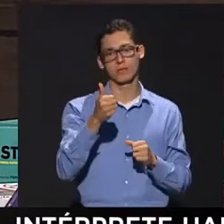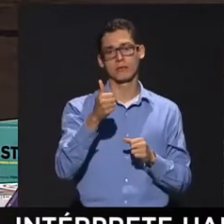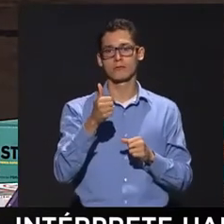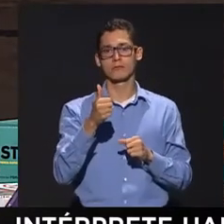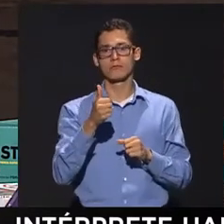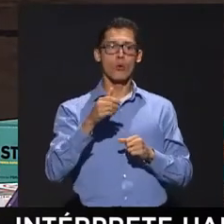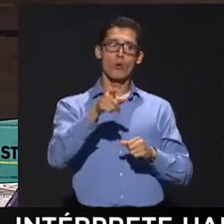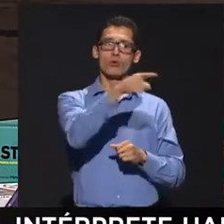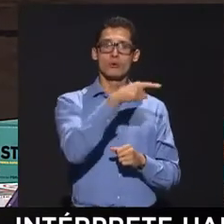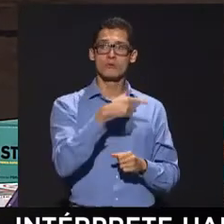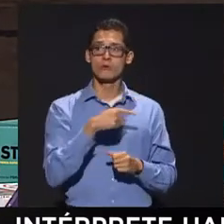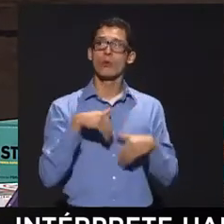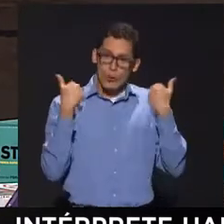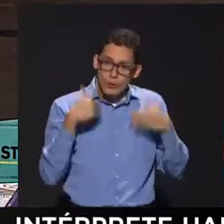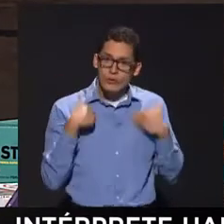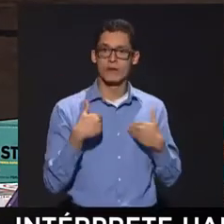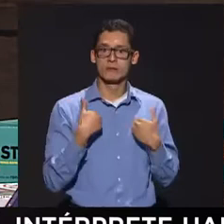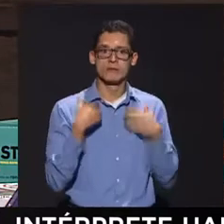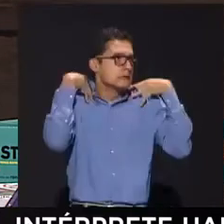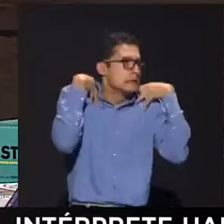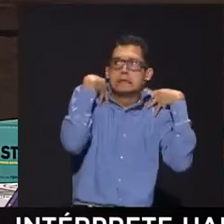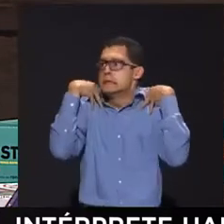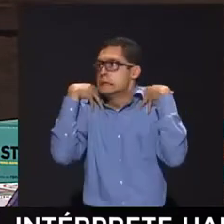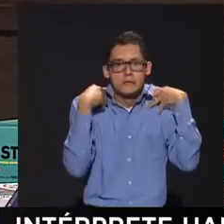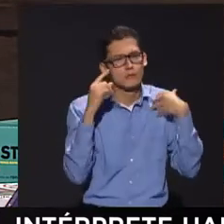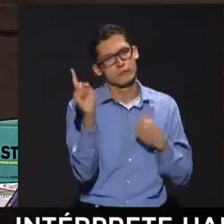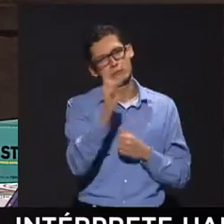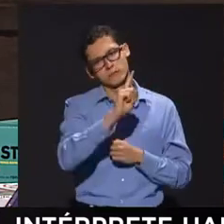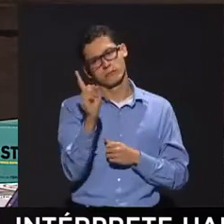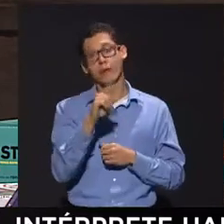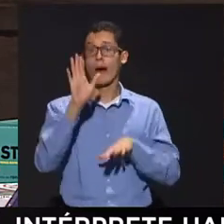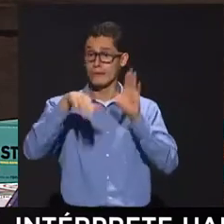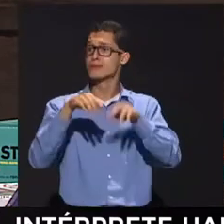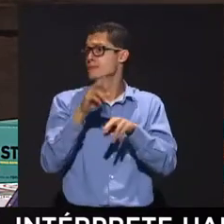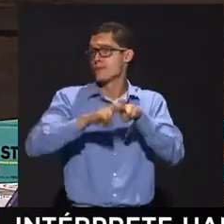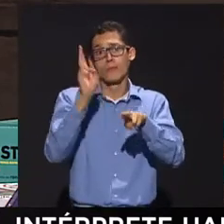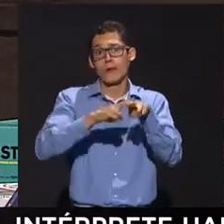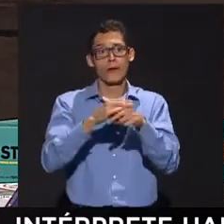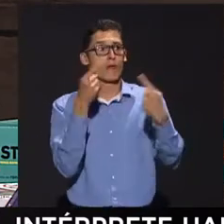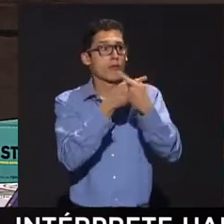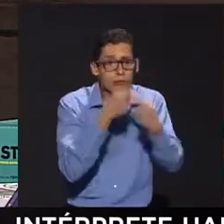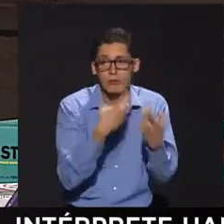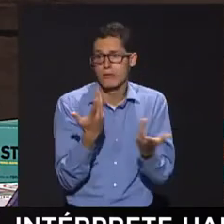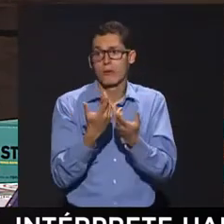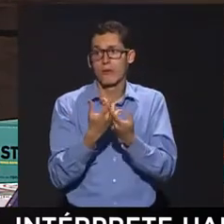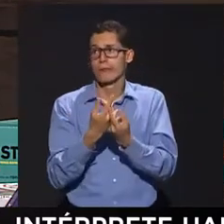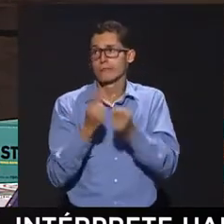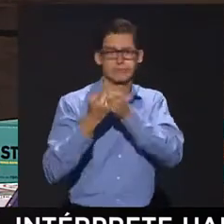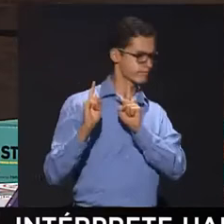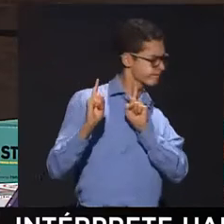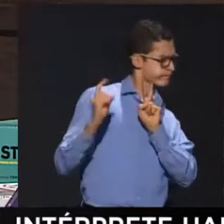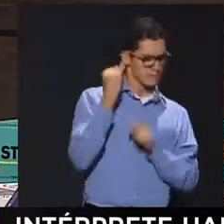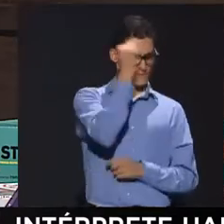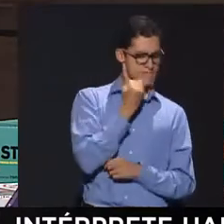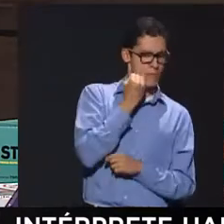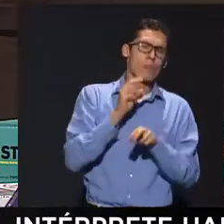eso es normal en la vida cotidiana de todos, pero que siempre haya un ambiente dispuesto a solucionar